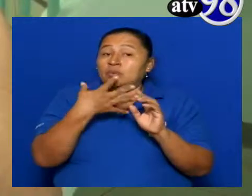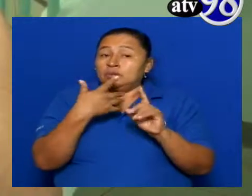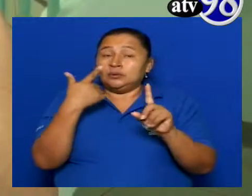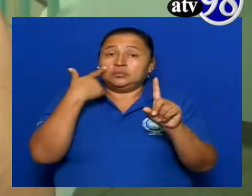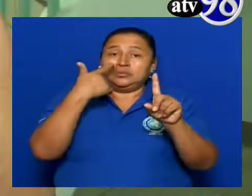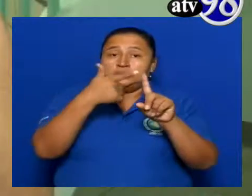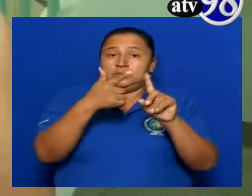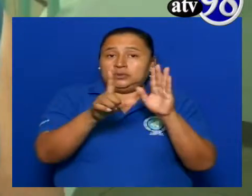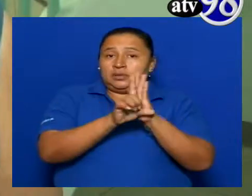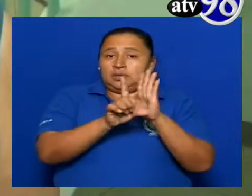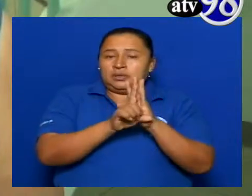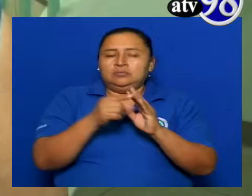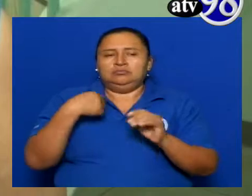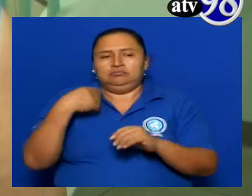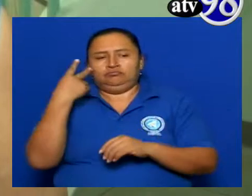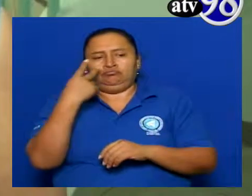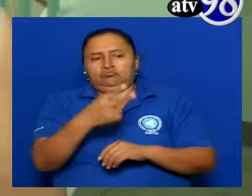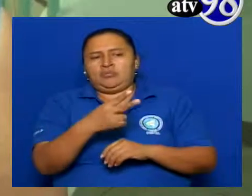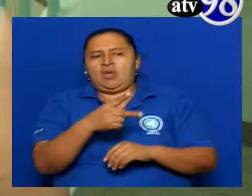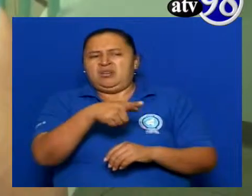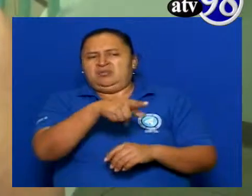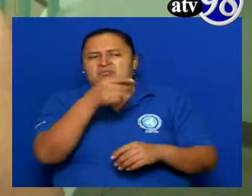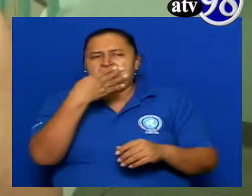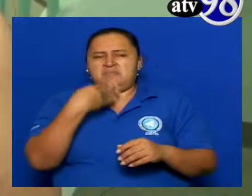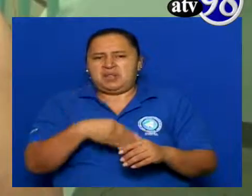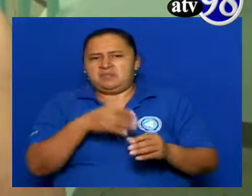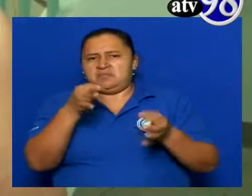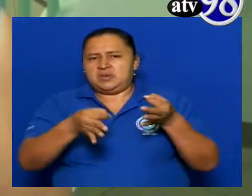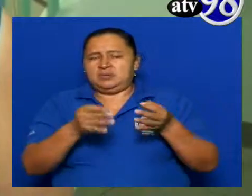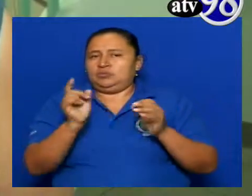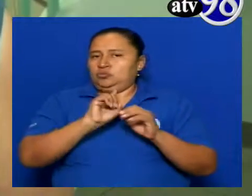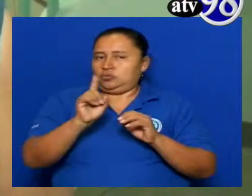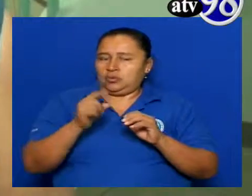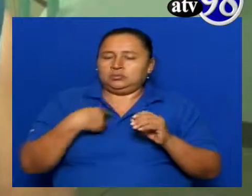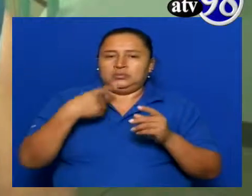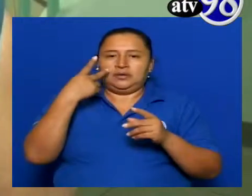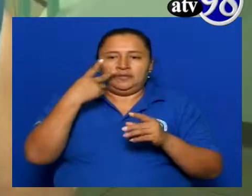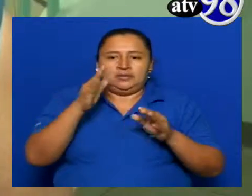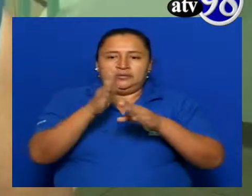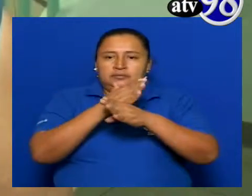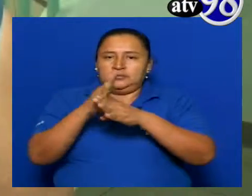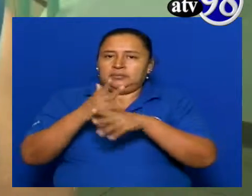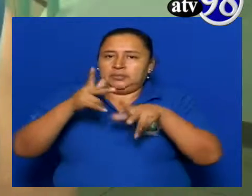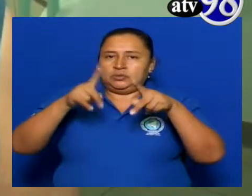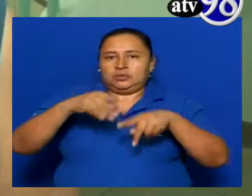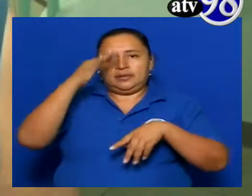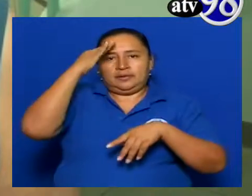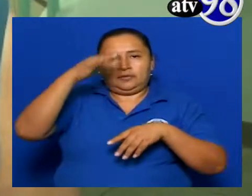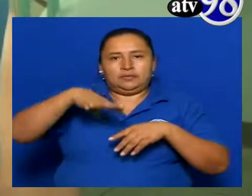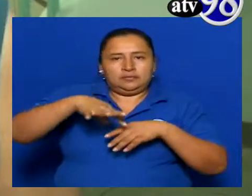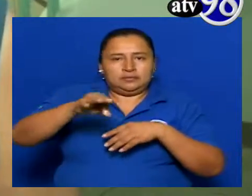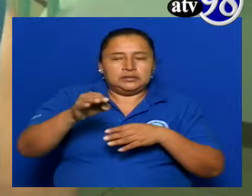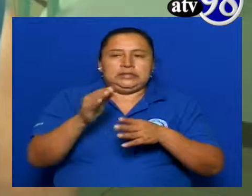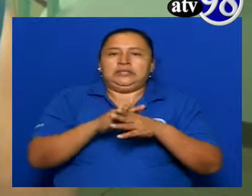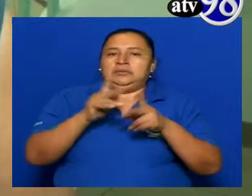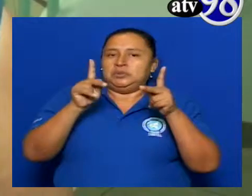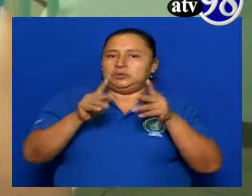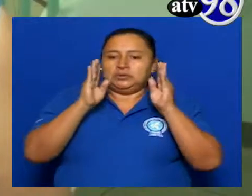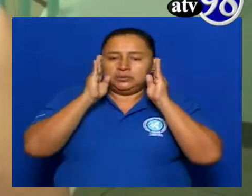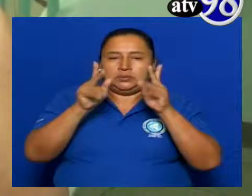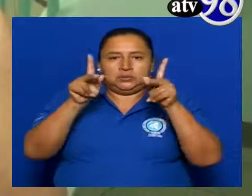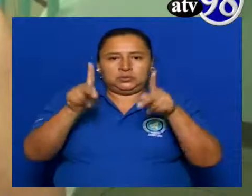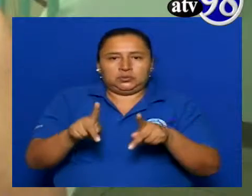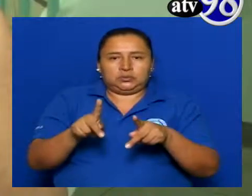no es solo venir a juzgar, sino aquí se juzgan tanto servidores públicos como directores, jefes de oficina, con el objetivo de ir